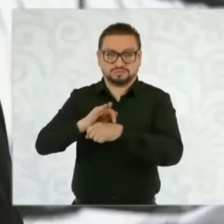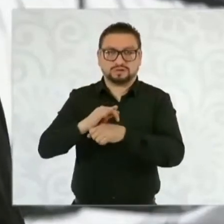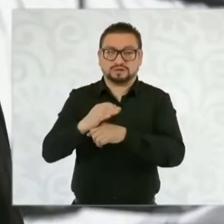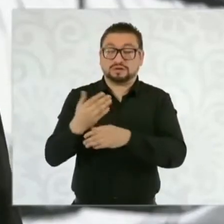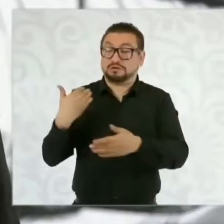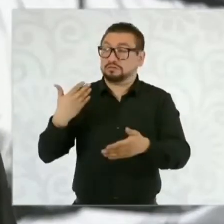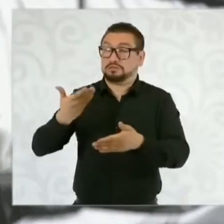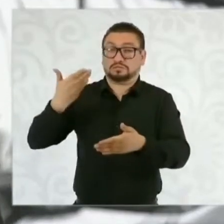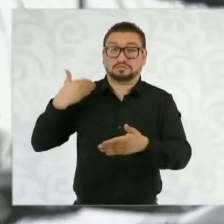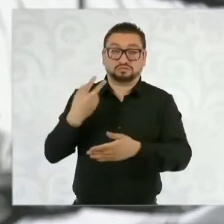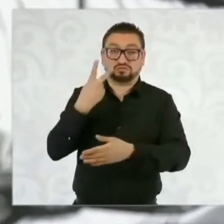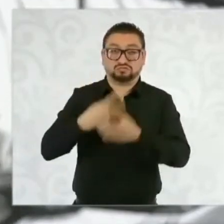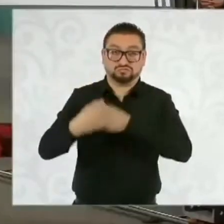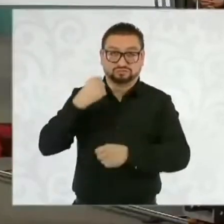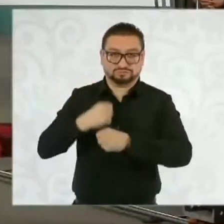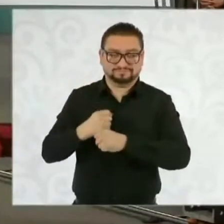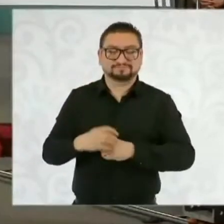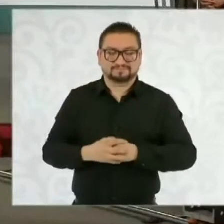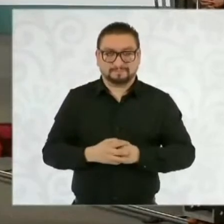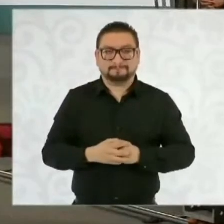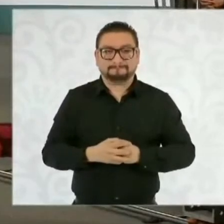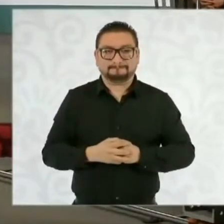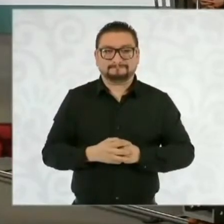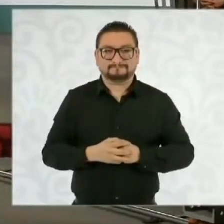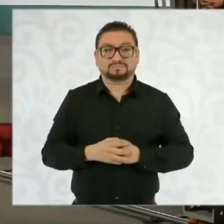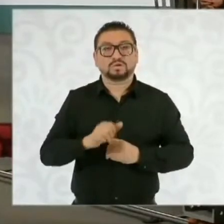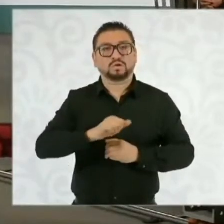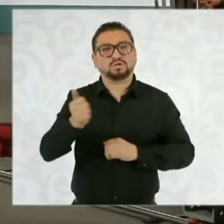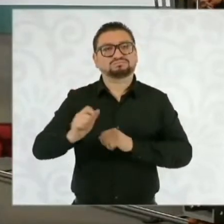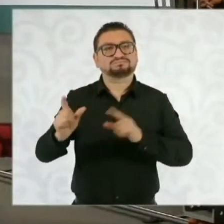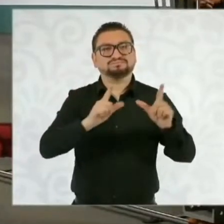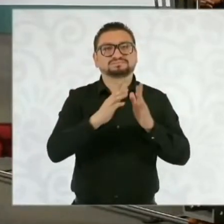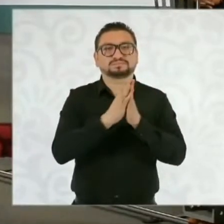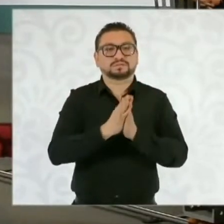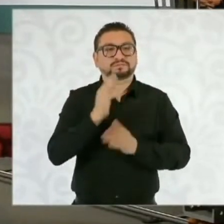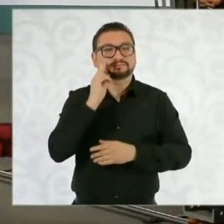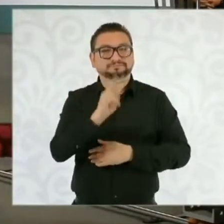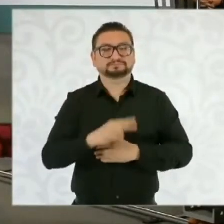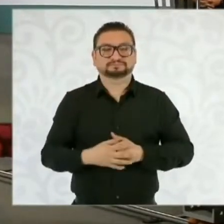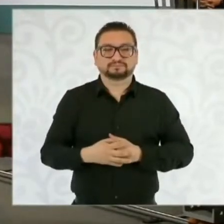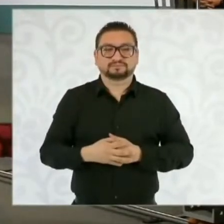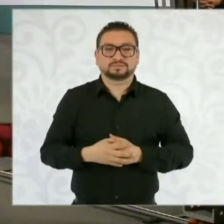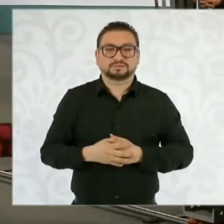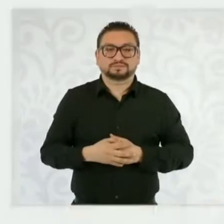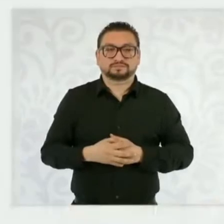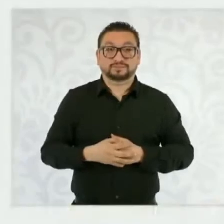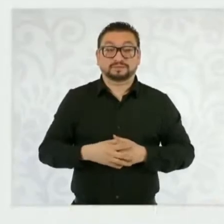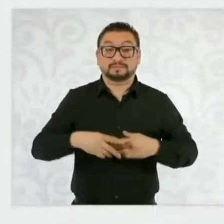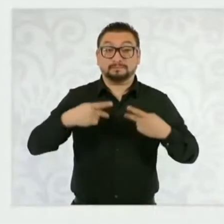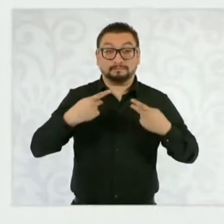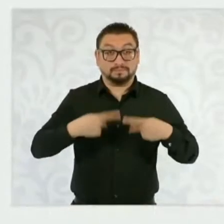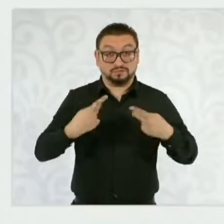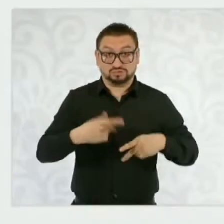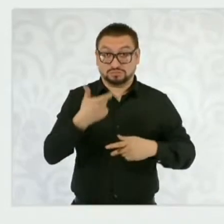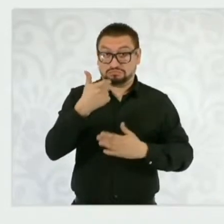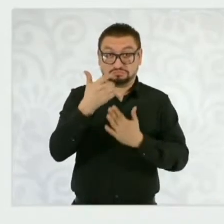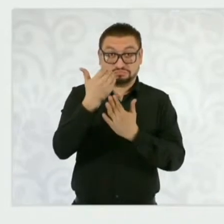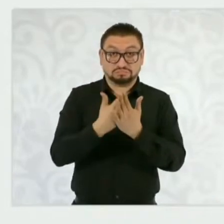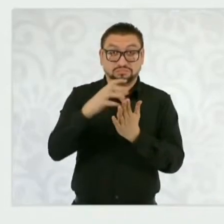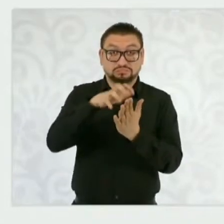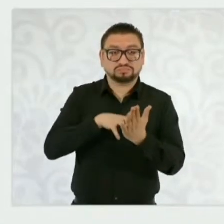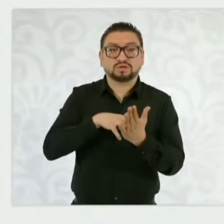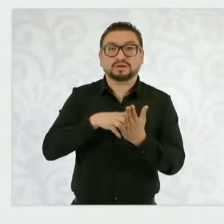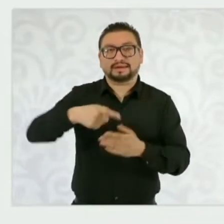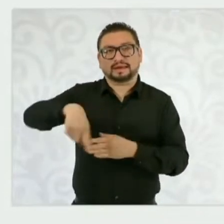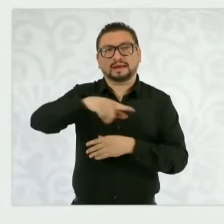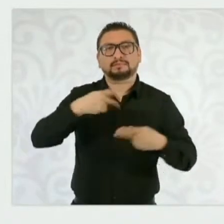2 años anteriores. Siguiente, por favor. Y bien, pues bueno, también destacar que las personas que menos ganan han sido